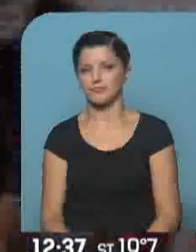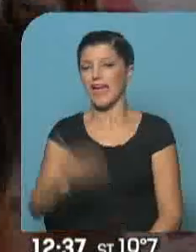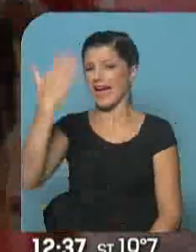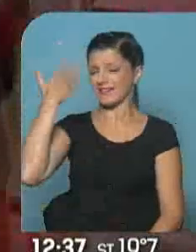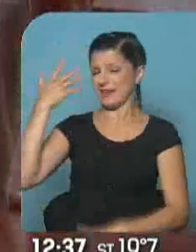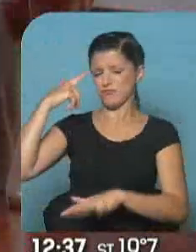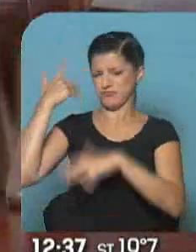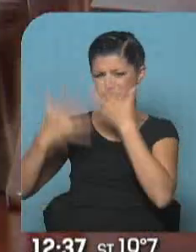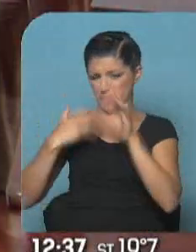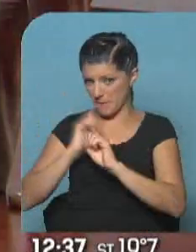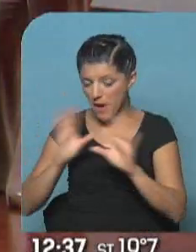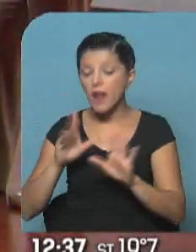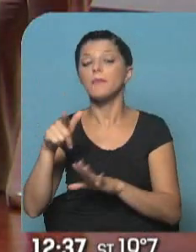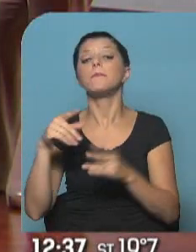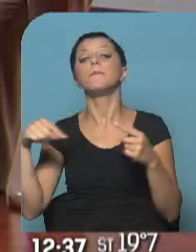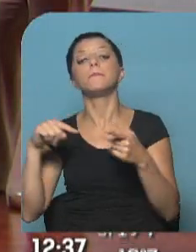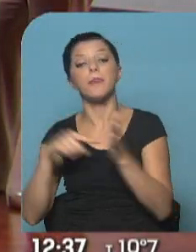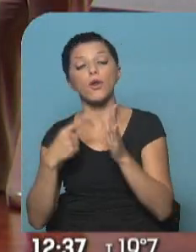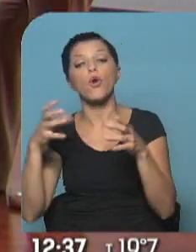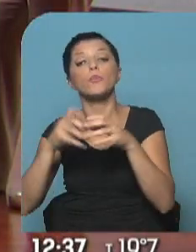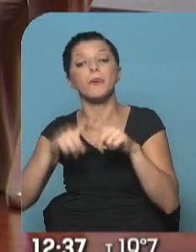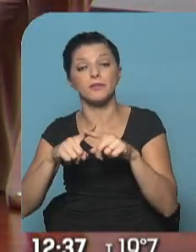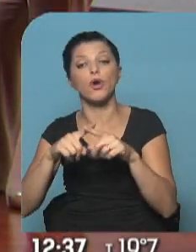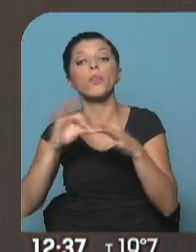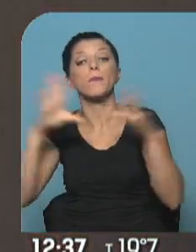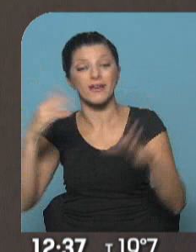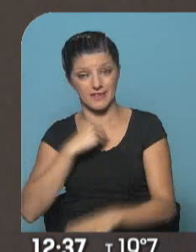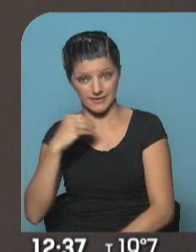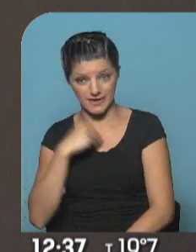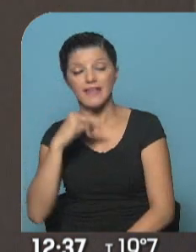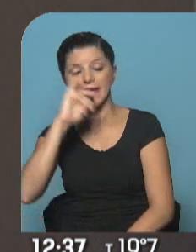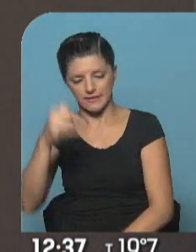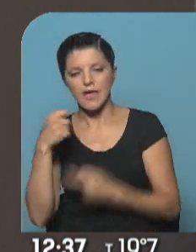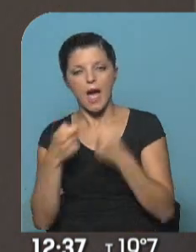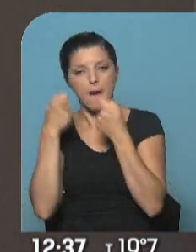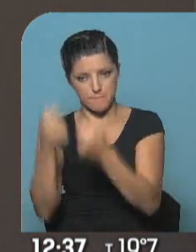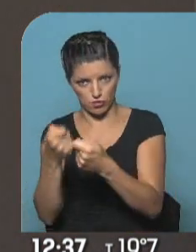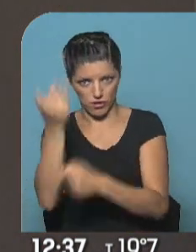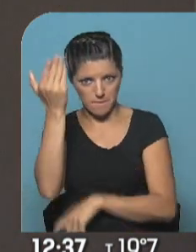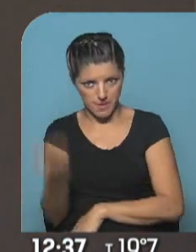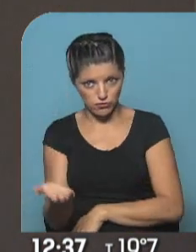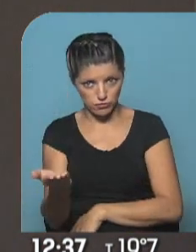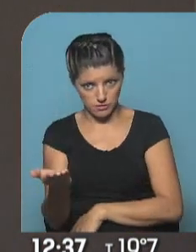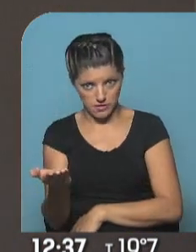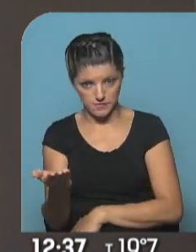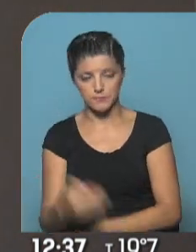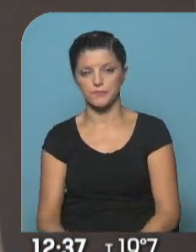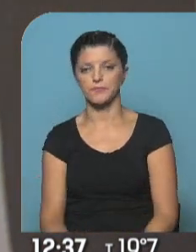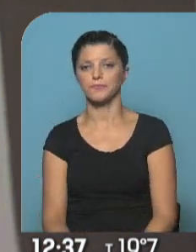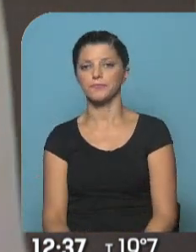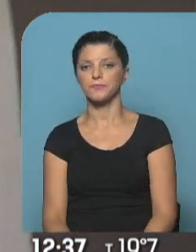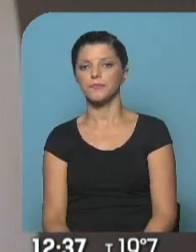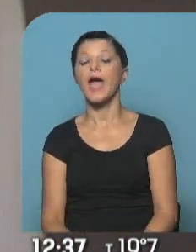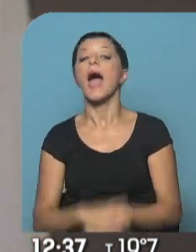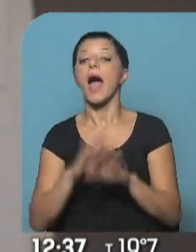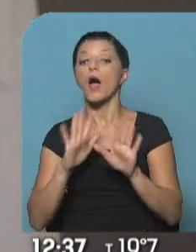la performance, que se lo dan incondicionalmente el voto. Esto ya ha sido una posición de la democracia cristiana. Pero el